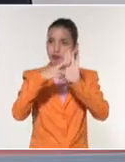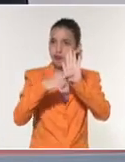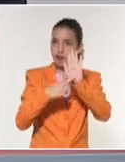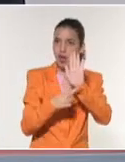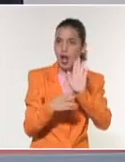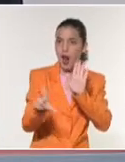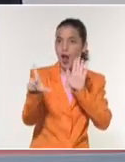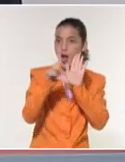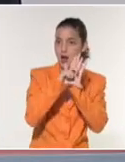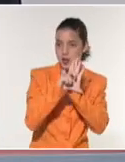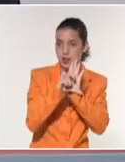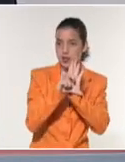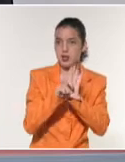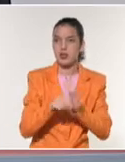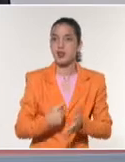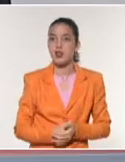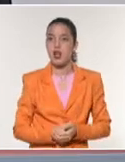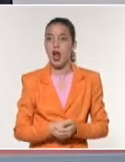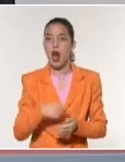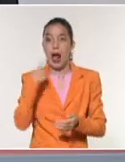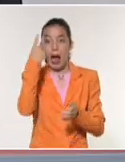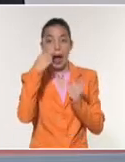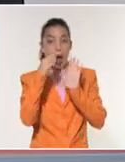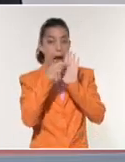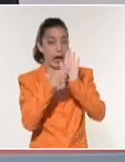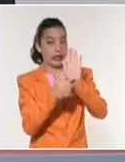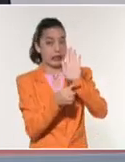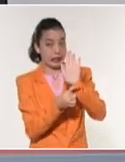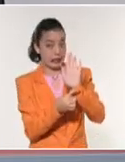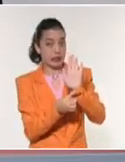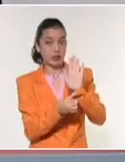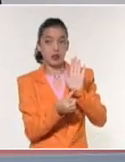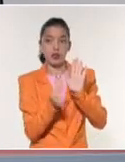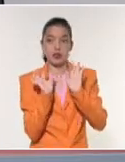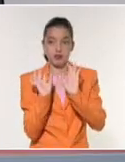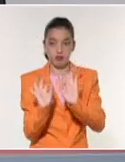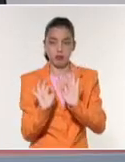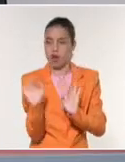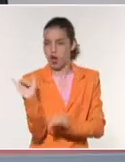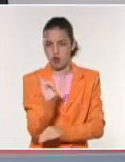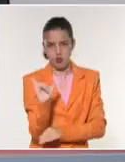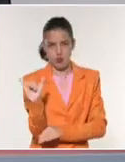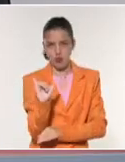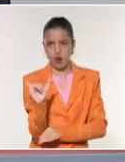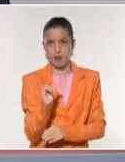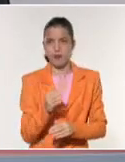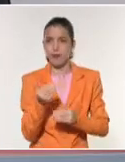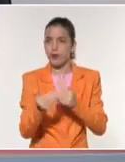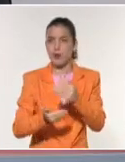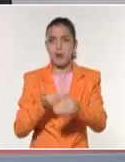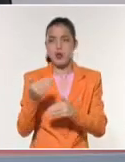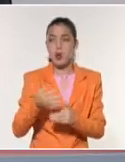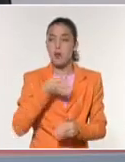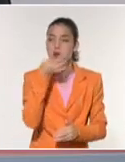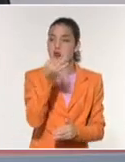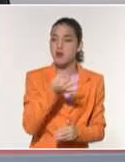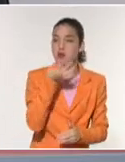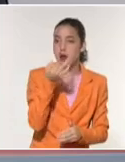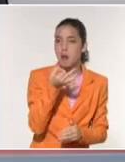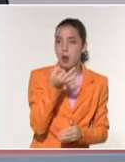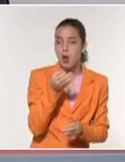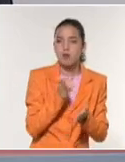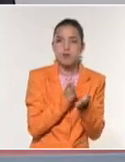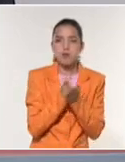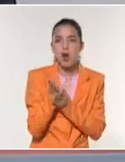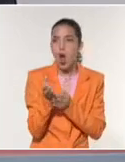de cada uno de los sancionados que se tomó en cuenta. Un proceso que, como se explicó en los medios de comunicación, transcurrió con normalidad, como